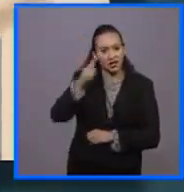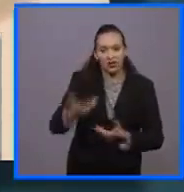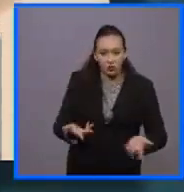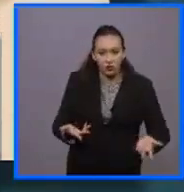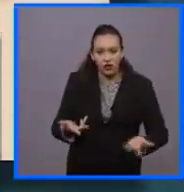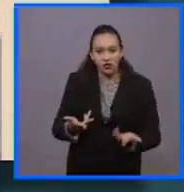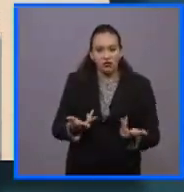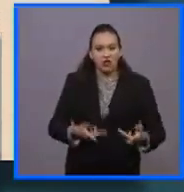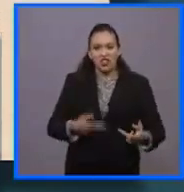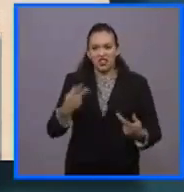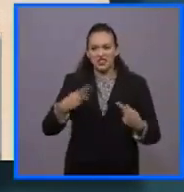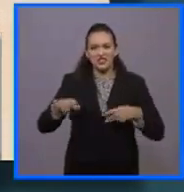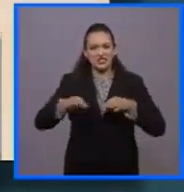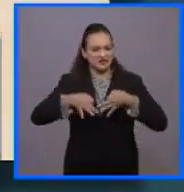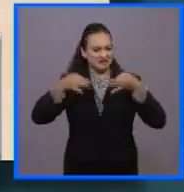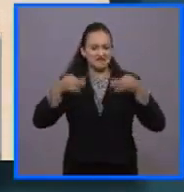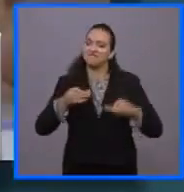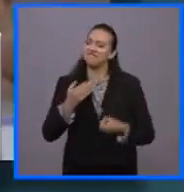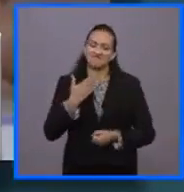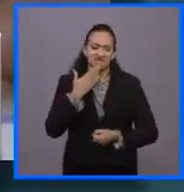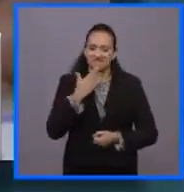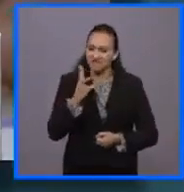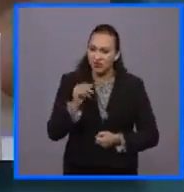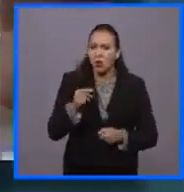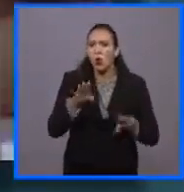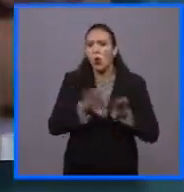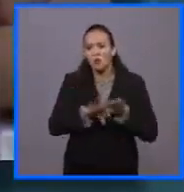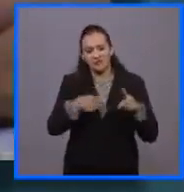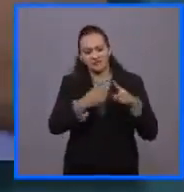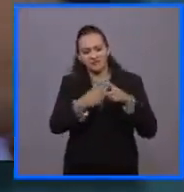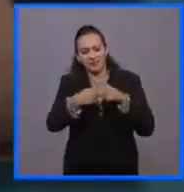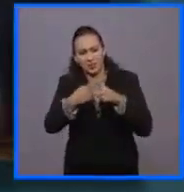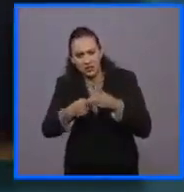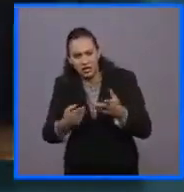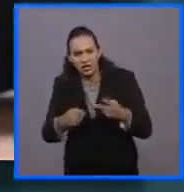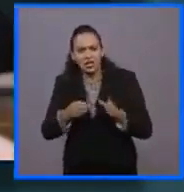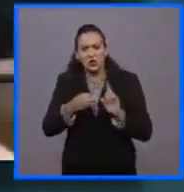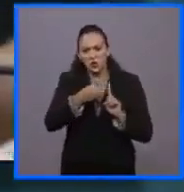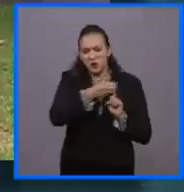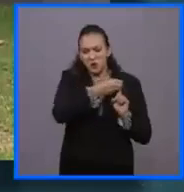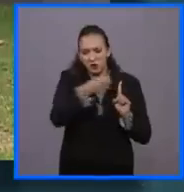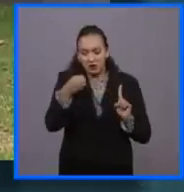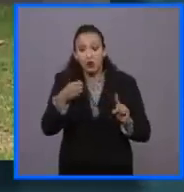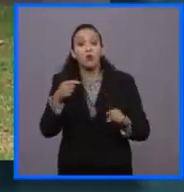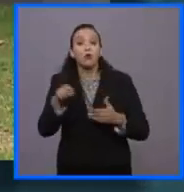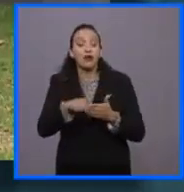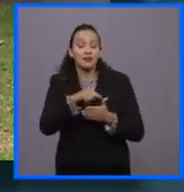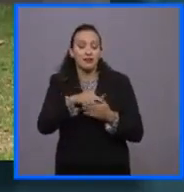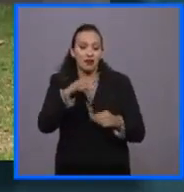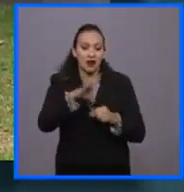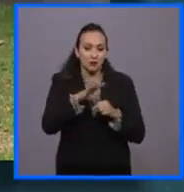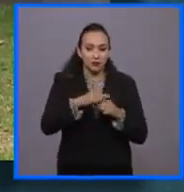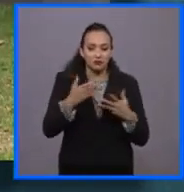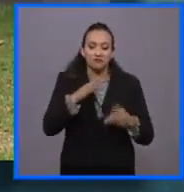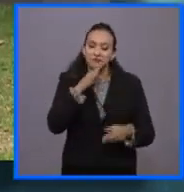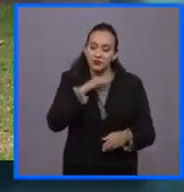falta de formalidad con la que se llevan a cabo el cómputo, validación y posible anulación de votos de la elección